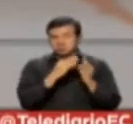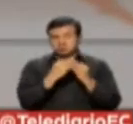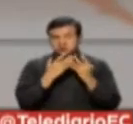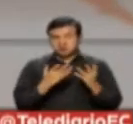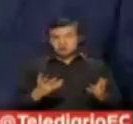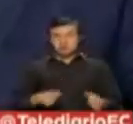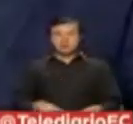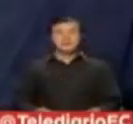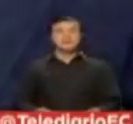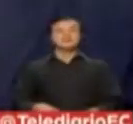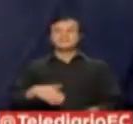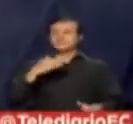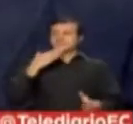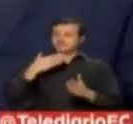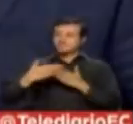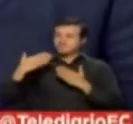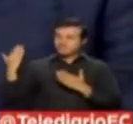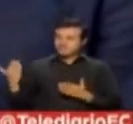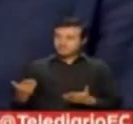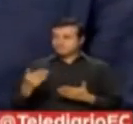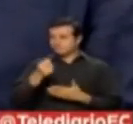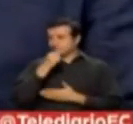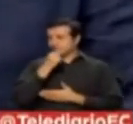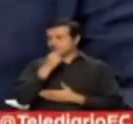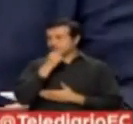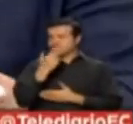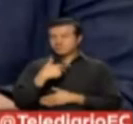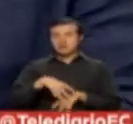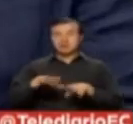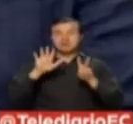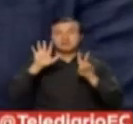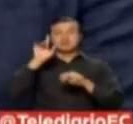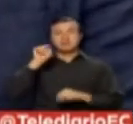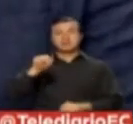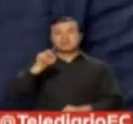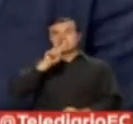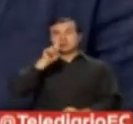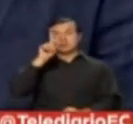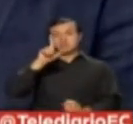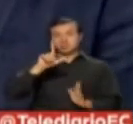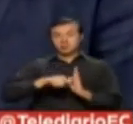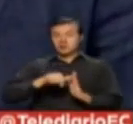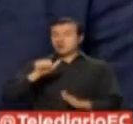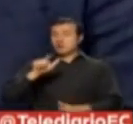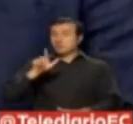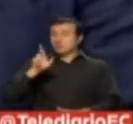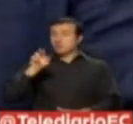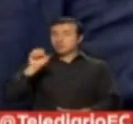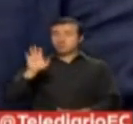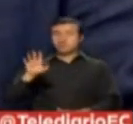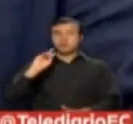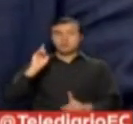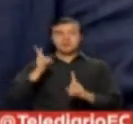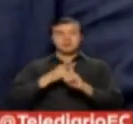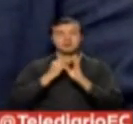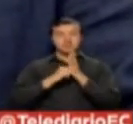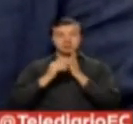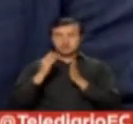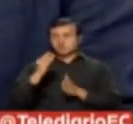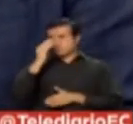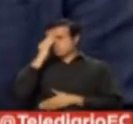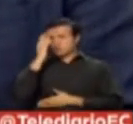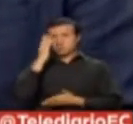gracias por estar aquí en primera impresión 7 de la mañana con 21 minutos fue álvaro sáenz viceministro de educación